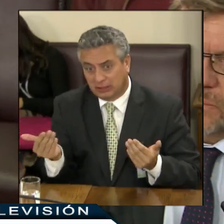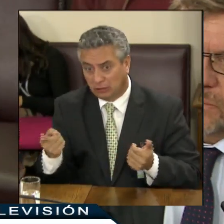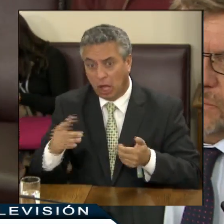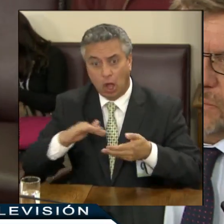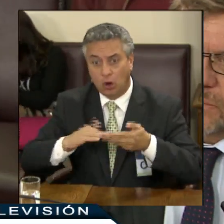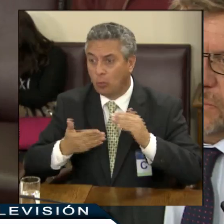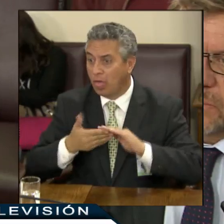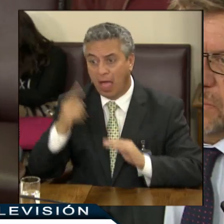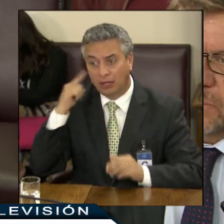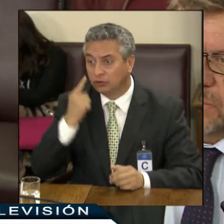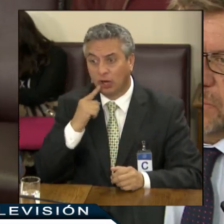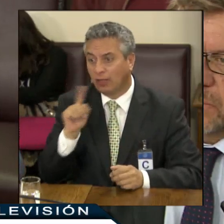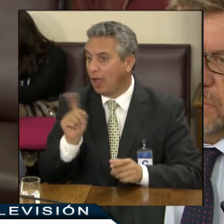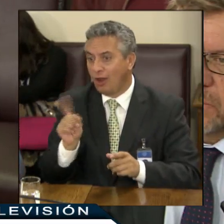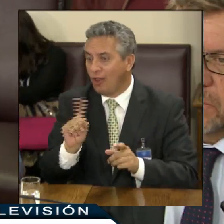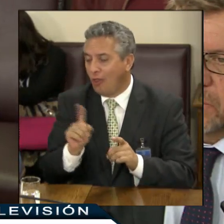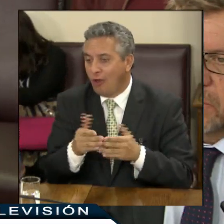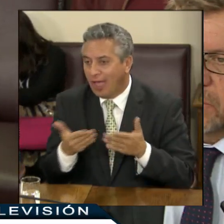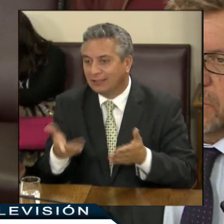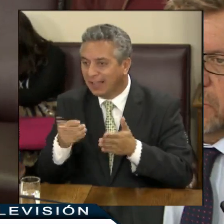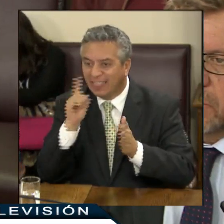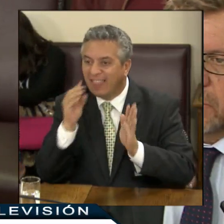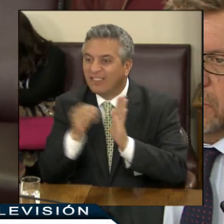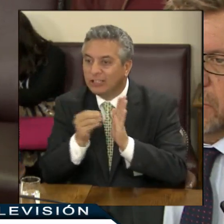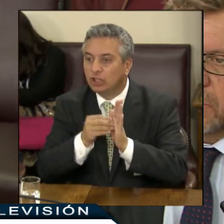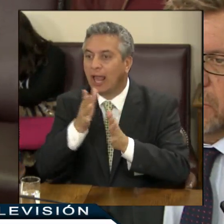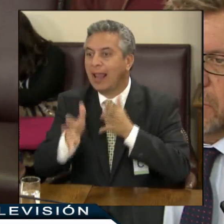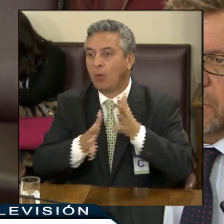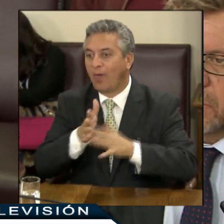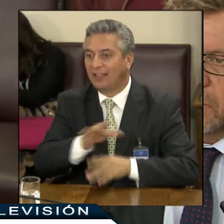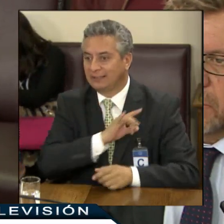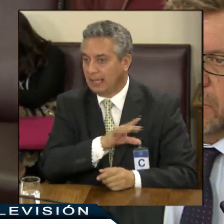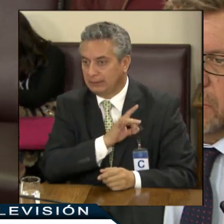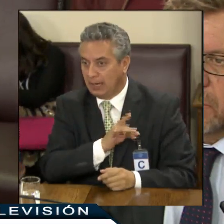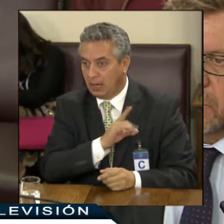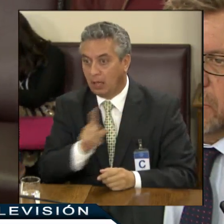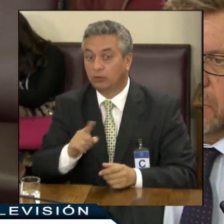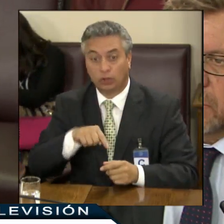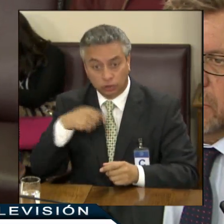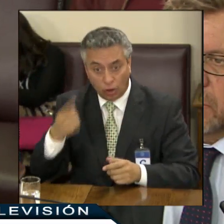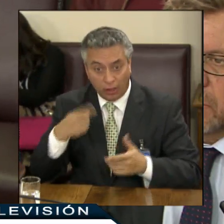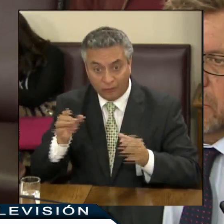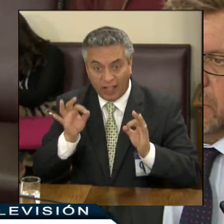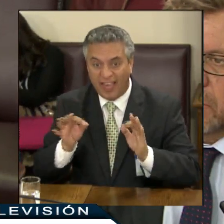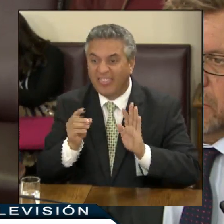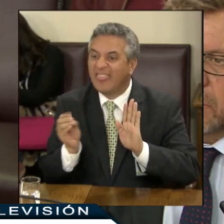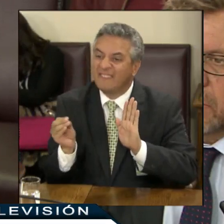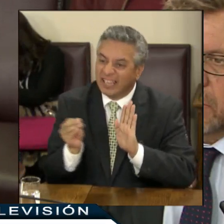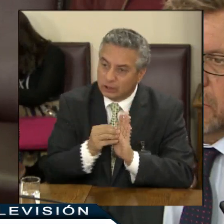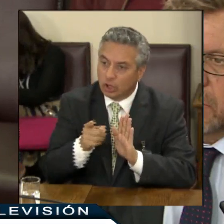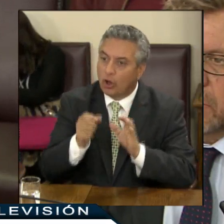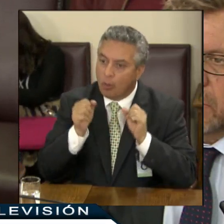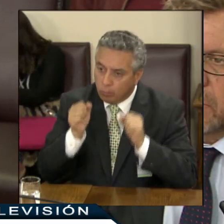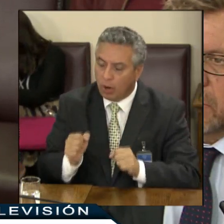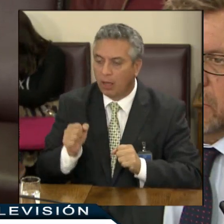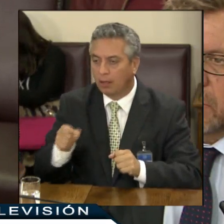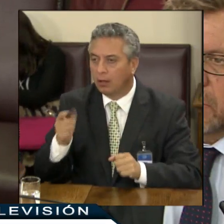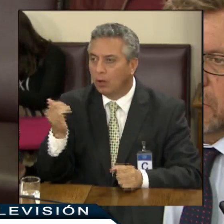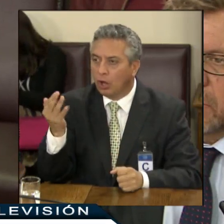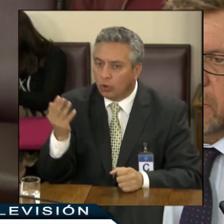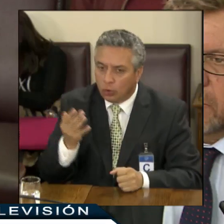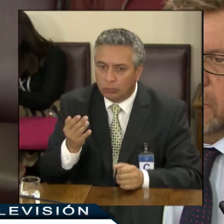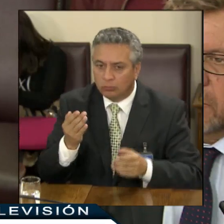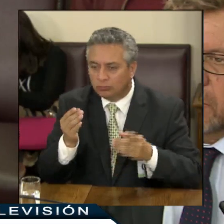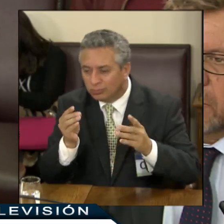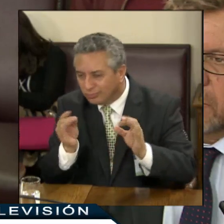comunidad sorda no es partidaria de la definición de la lengua de señas chilena toda vez que una definición puede Establecer un números